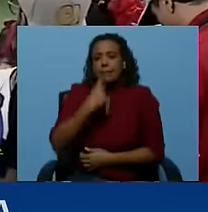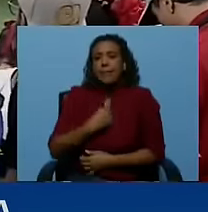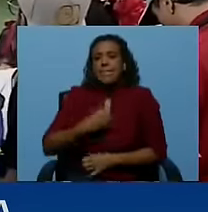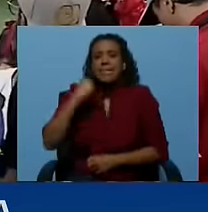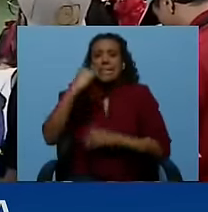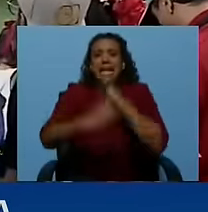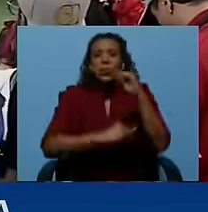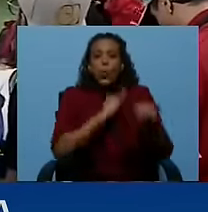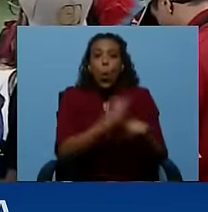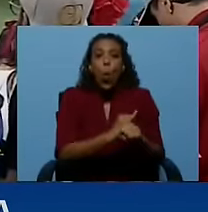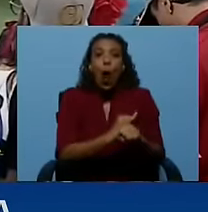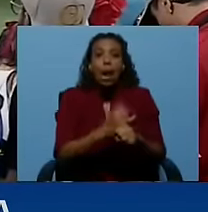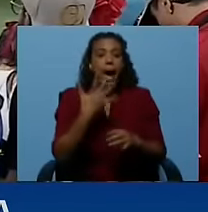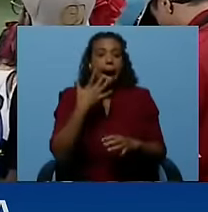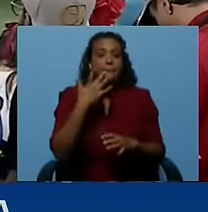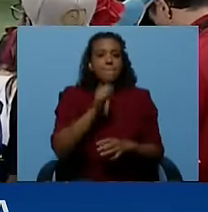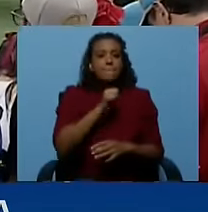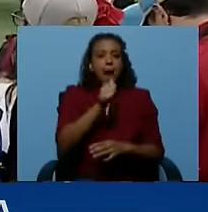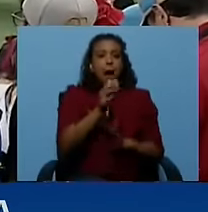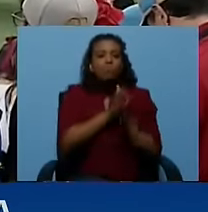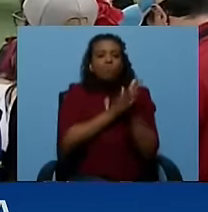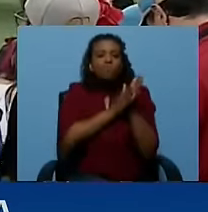La conspiración